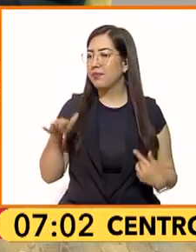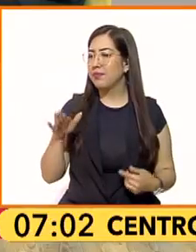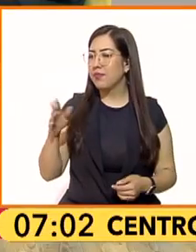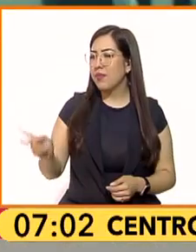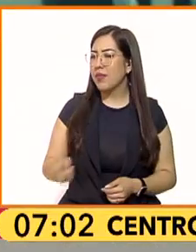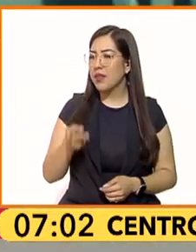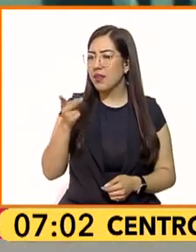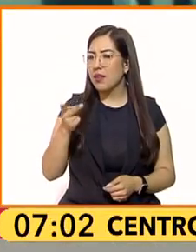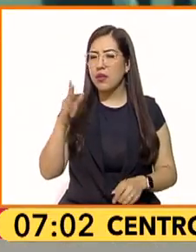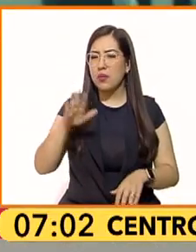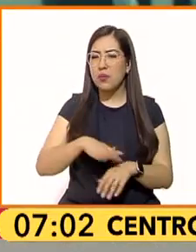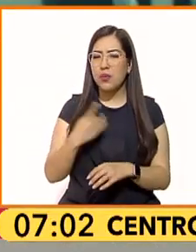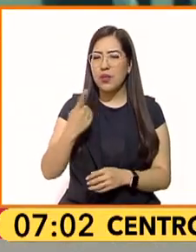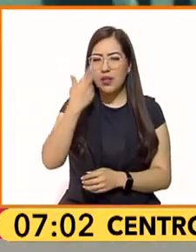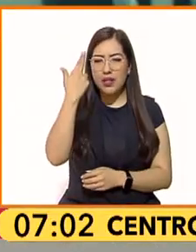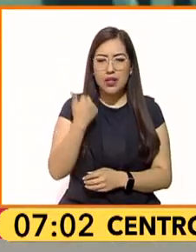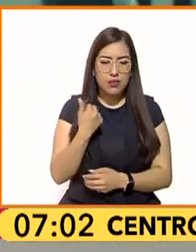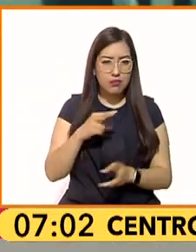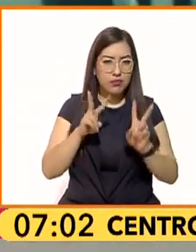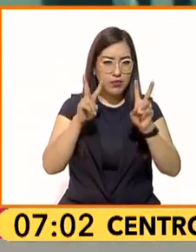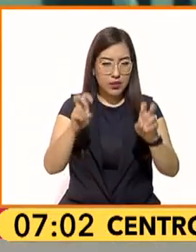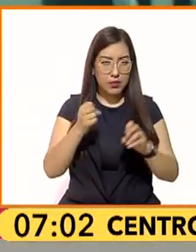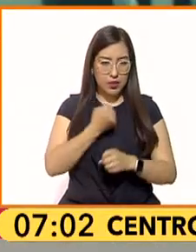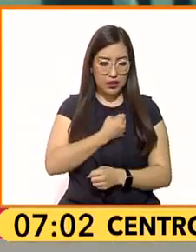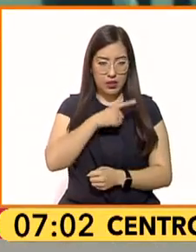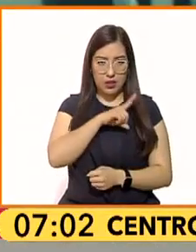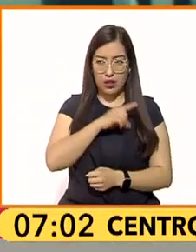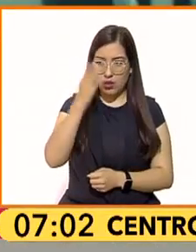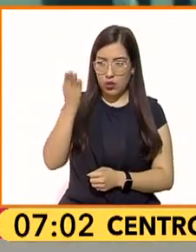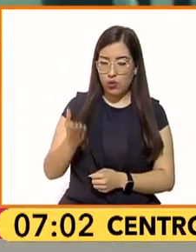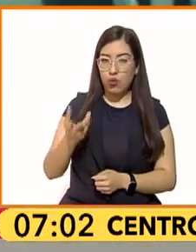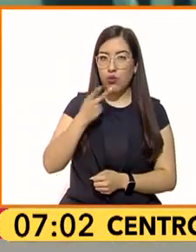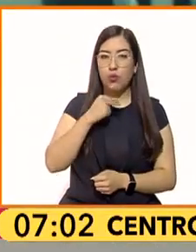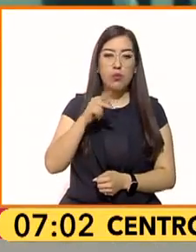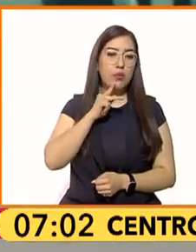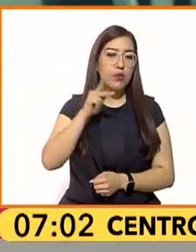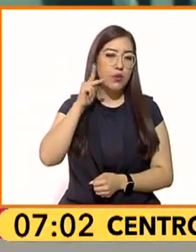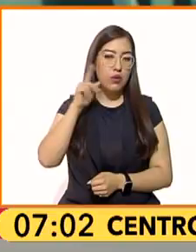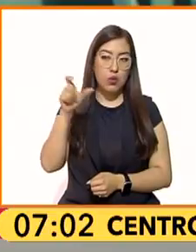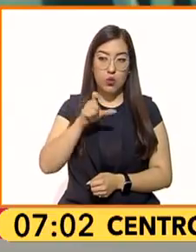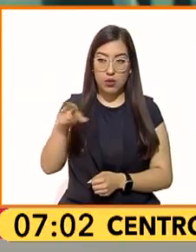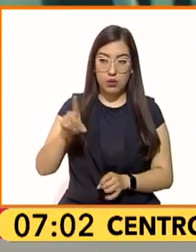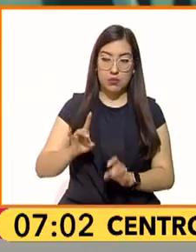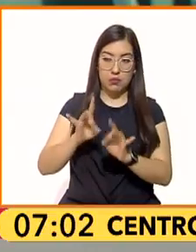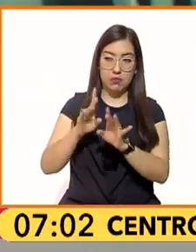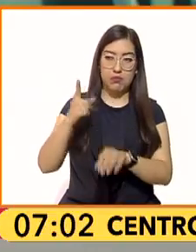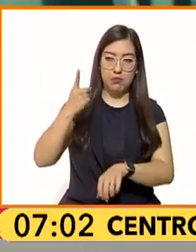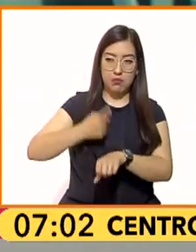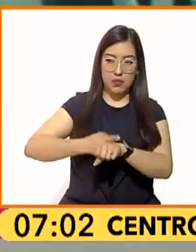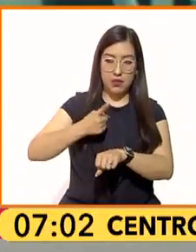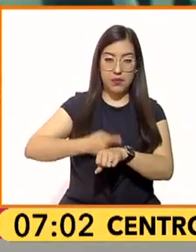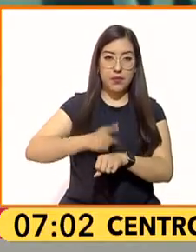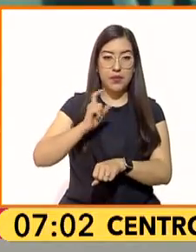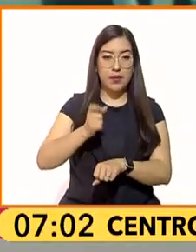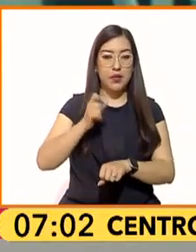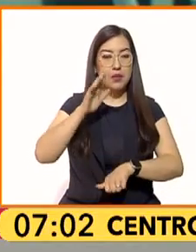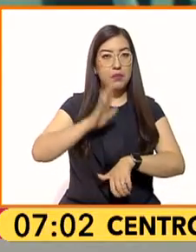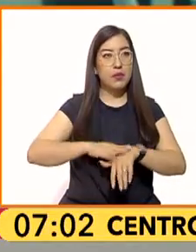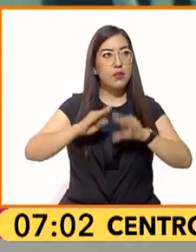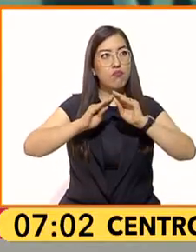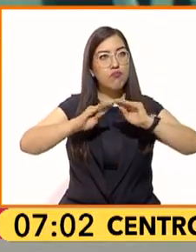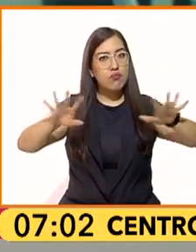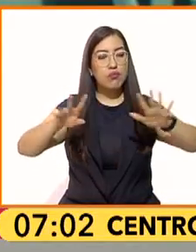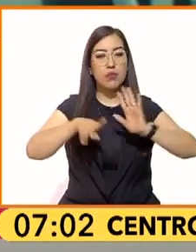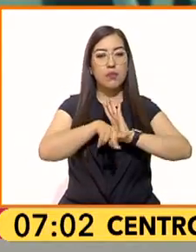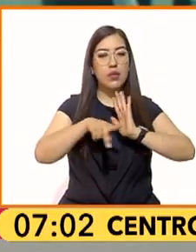tanto la atención la salud del Papa? ¿Por qué llega a ocupar, cuando enferma, el sumo pontífice las primeras planas de los